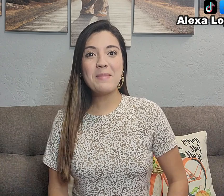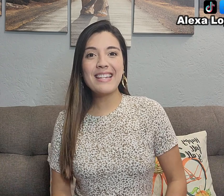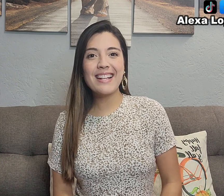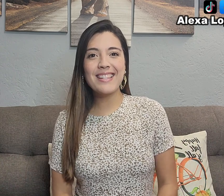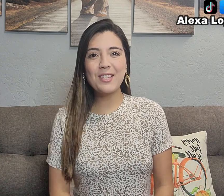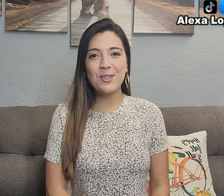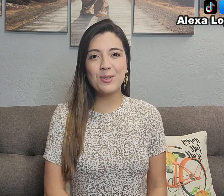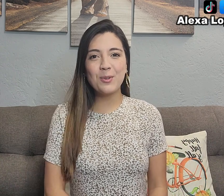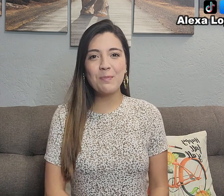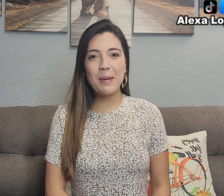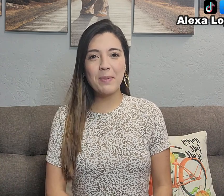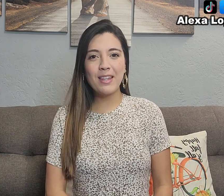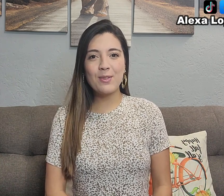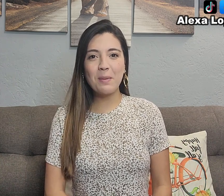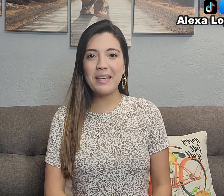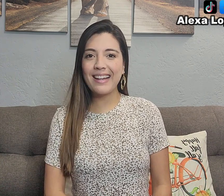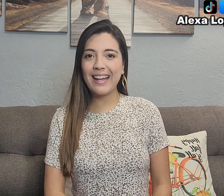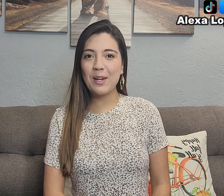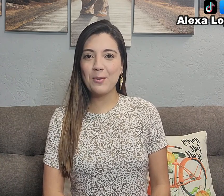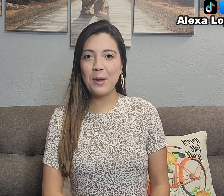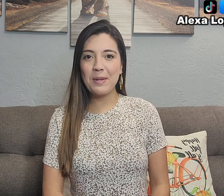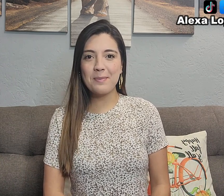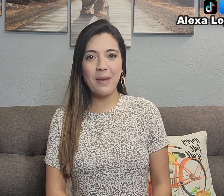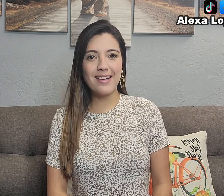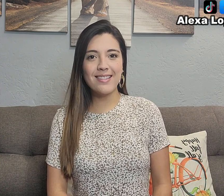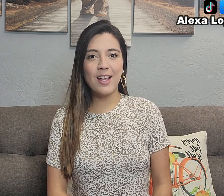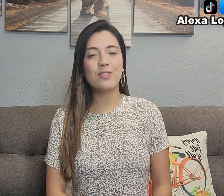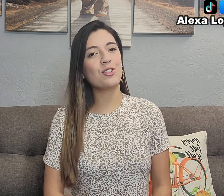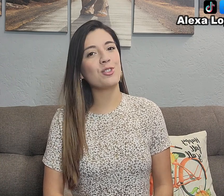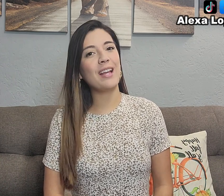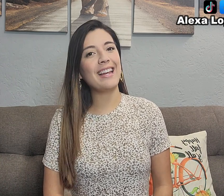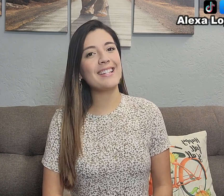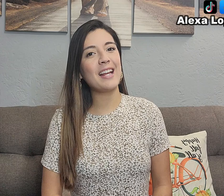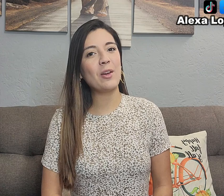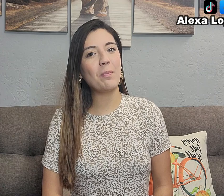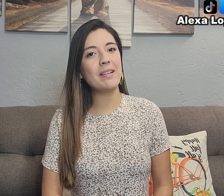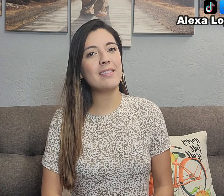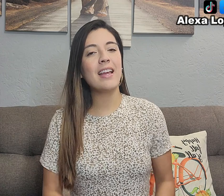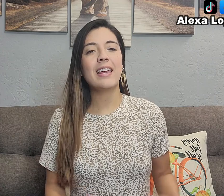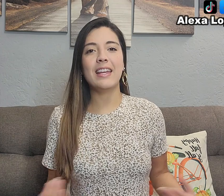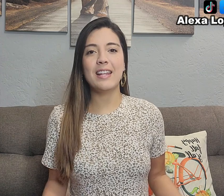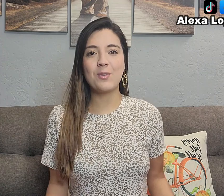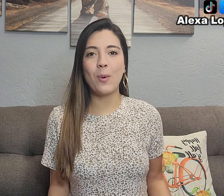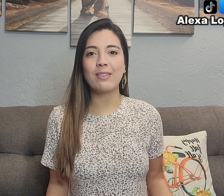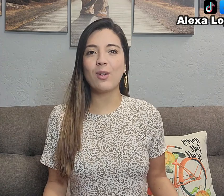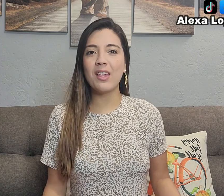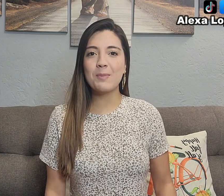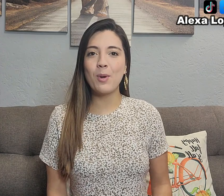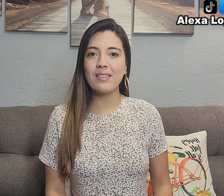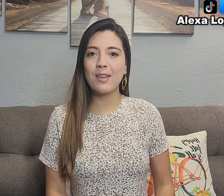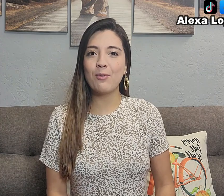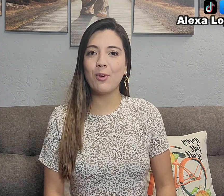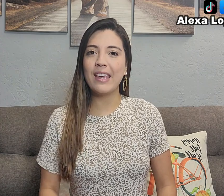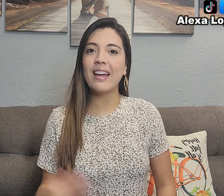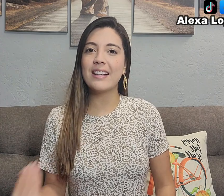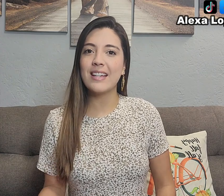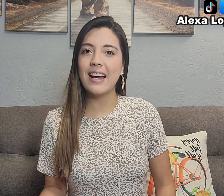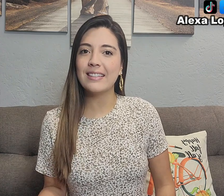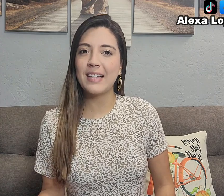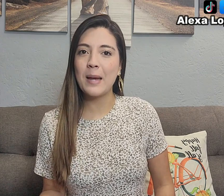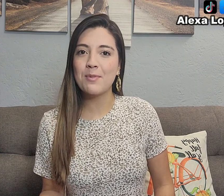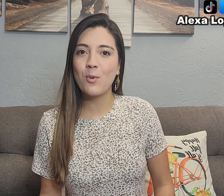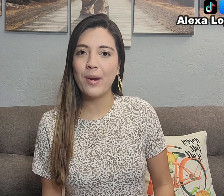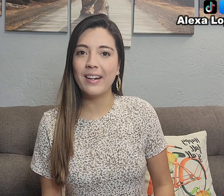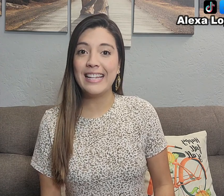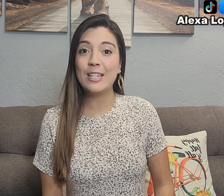Amigos y amigas de YouTube, bienvenidos a mi canal una vez más. Yo soy Alexa López y les cuento que después de que fui allá